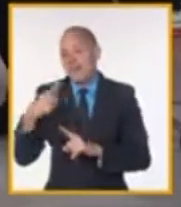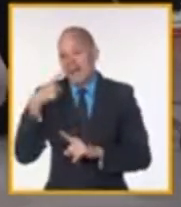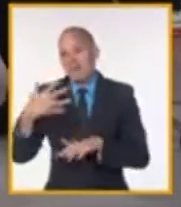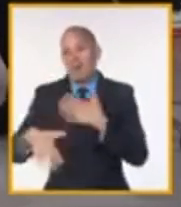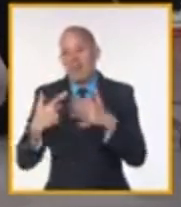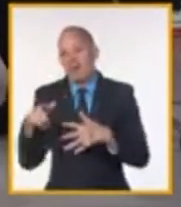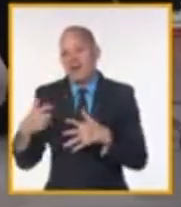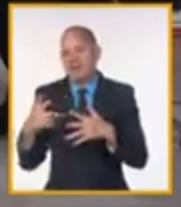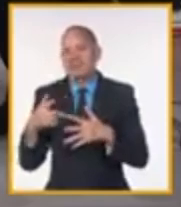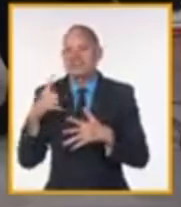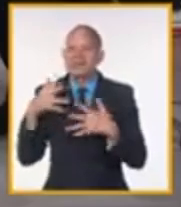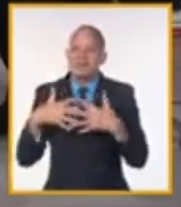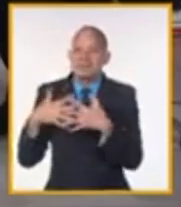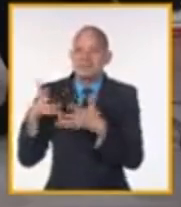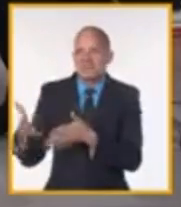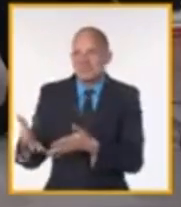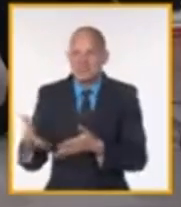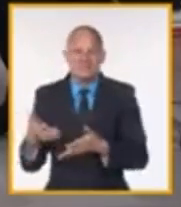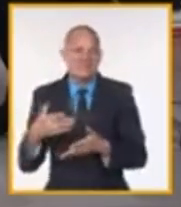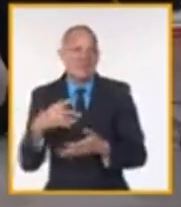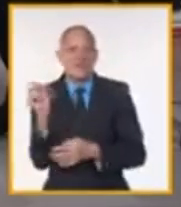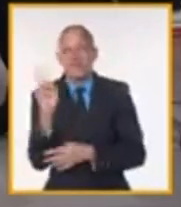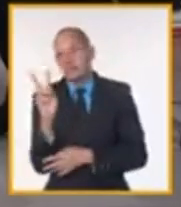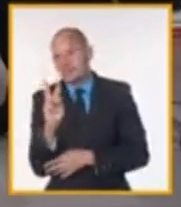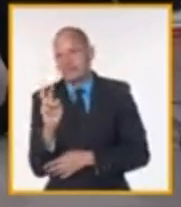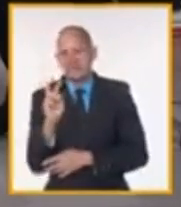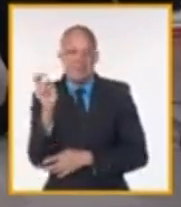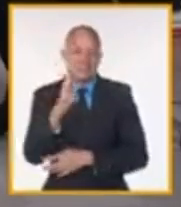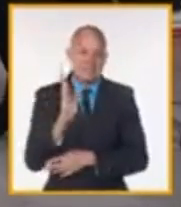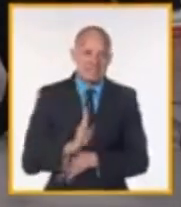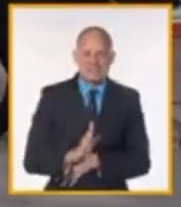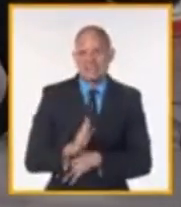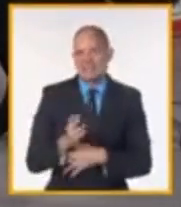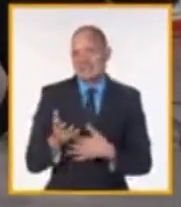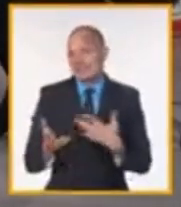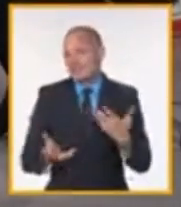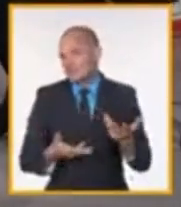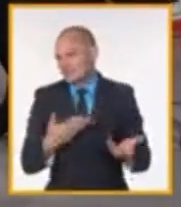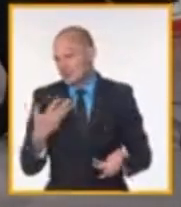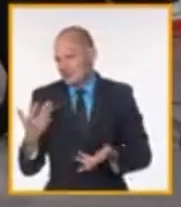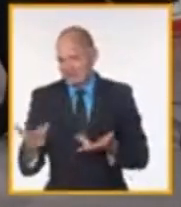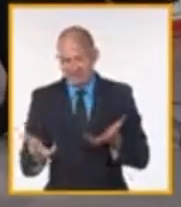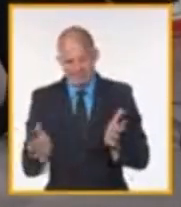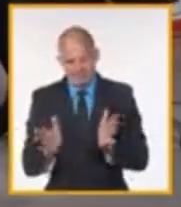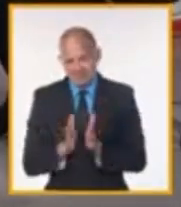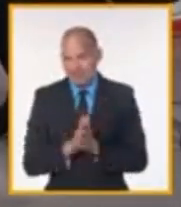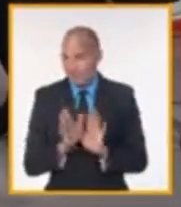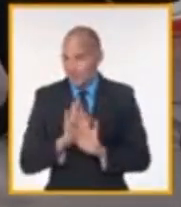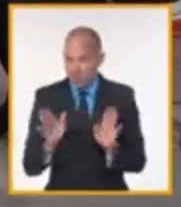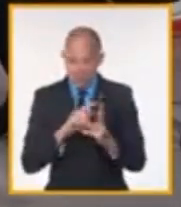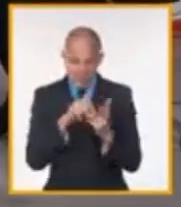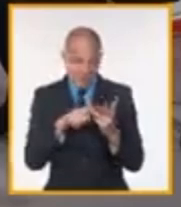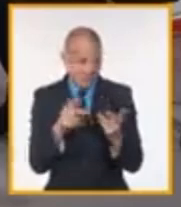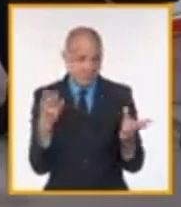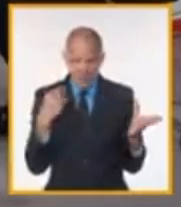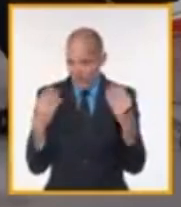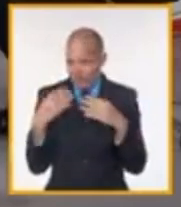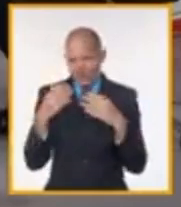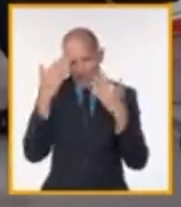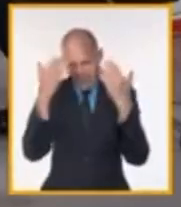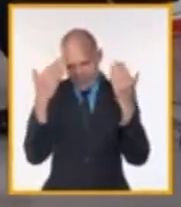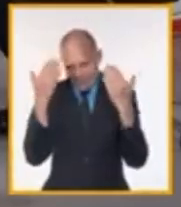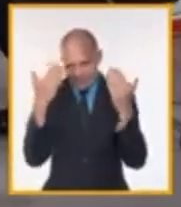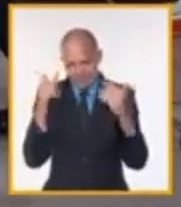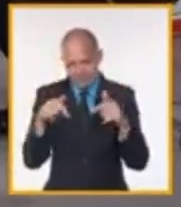involucrado con Venezuela con Brasil Bueno les les agradezco muchísimo les agradezco muchísimo haber